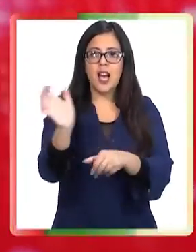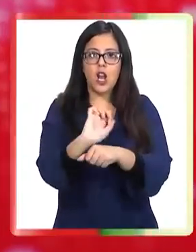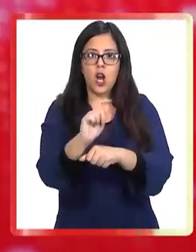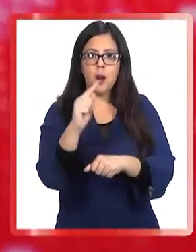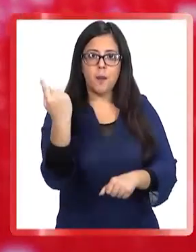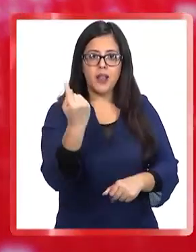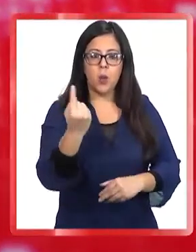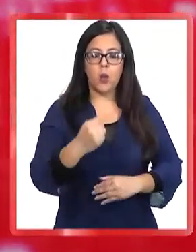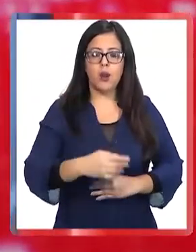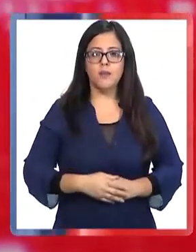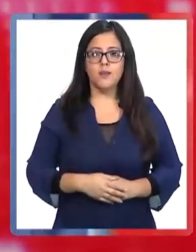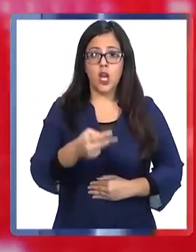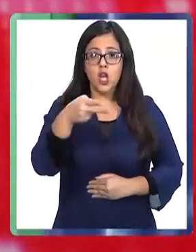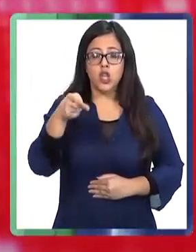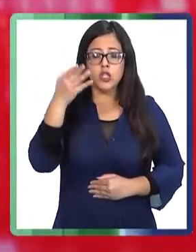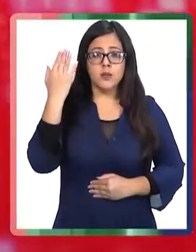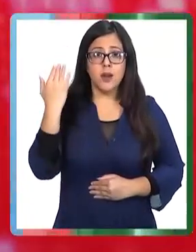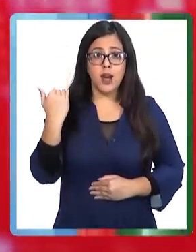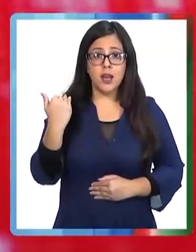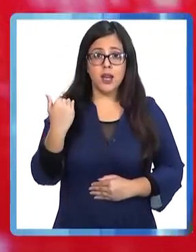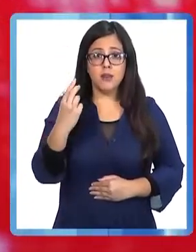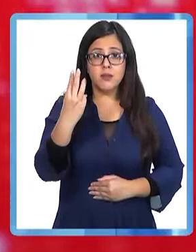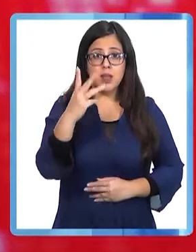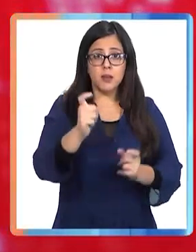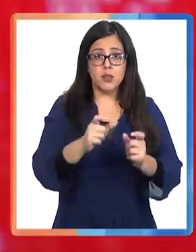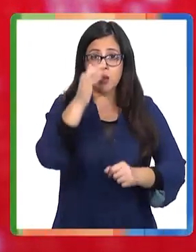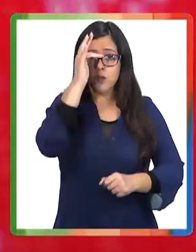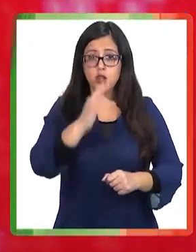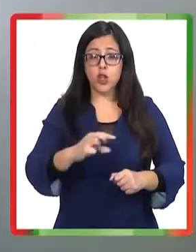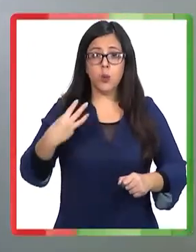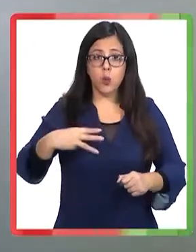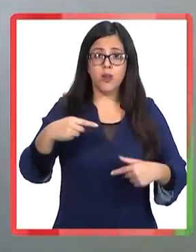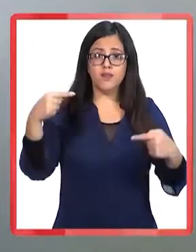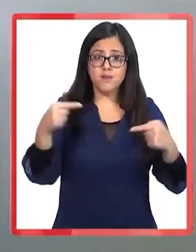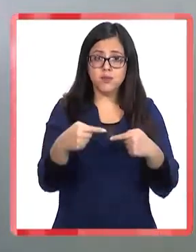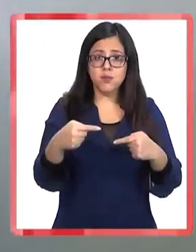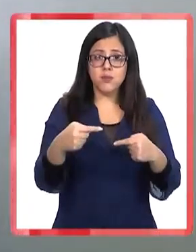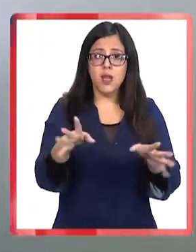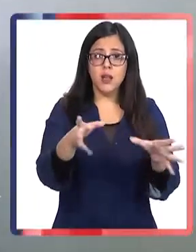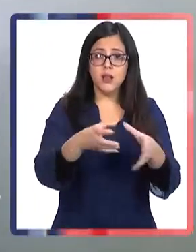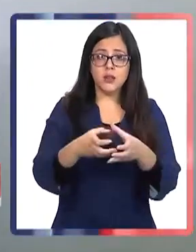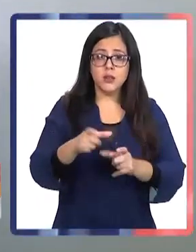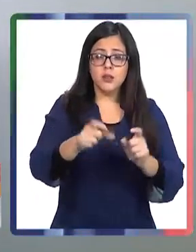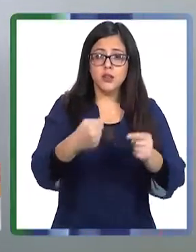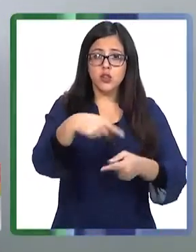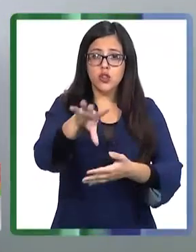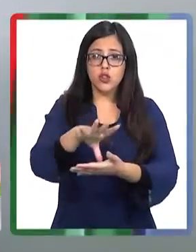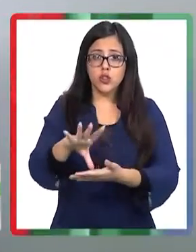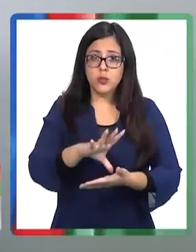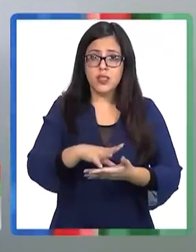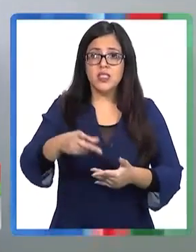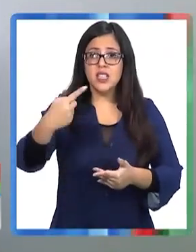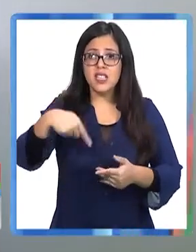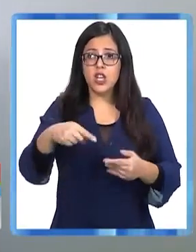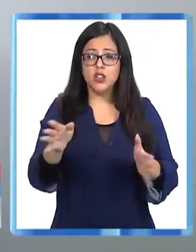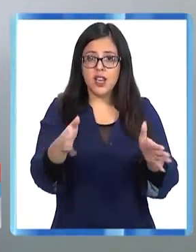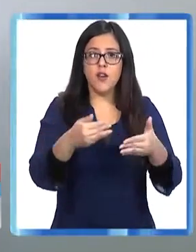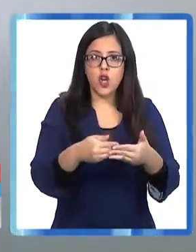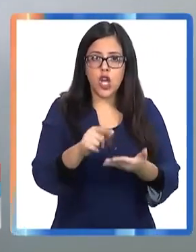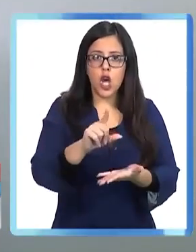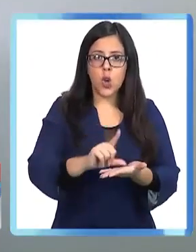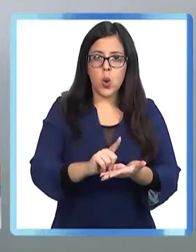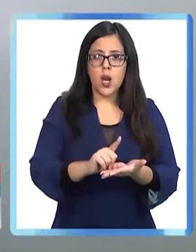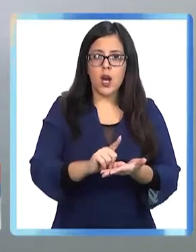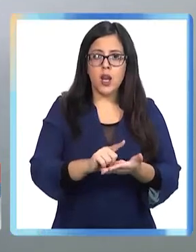los vehículos particulares. Hace 2 semanas, 3 funcionarios municipales se enfrentaron con grupos de migrantes quienes habían bloqueado